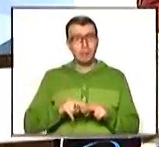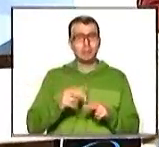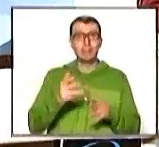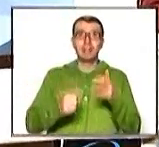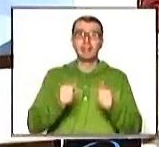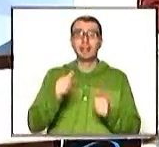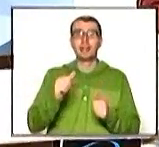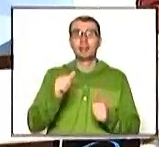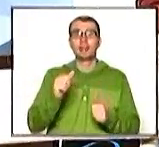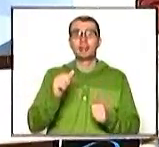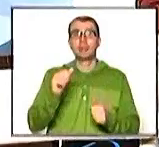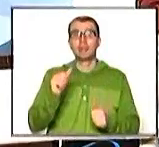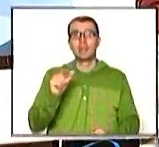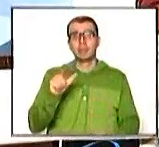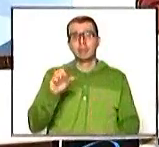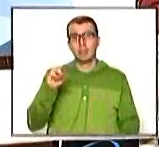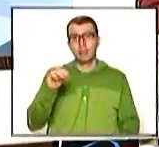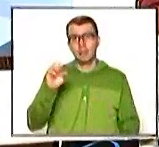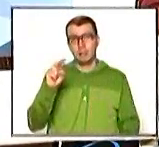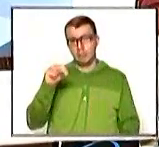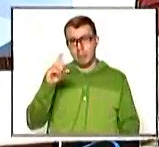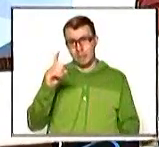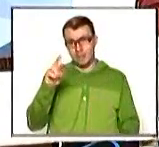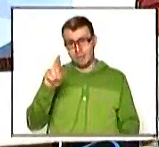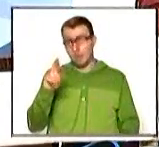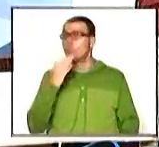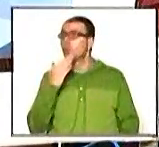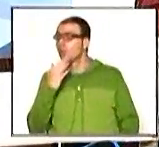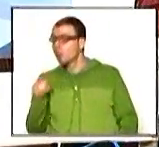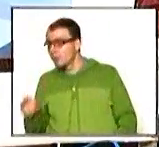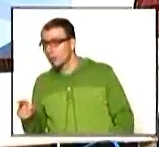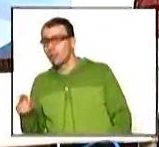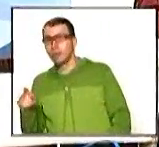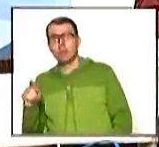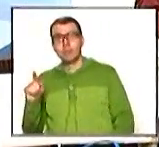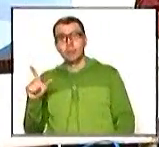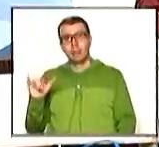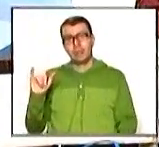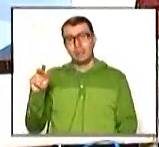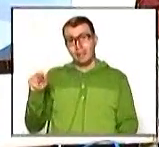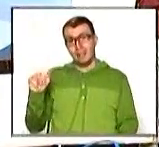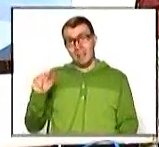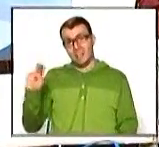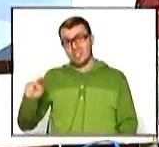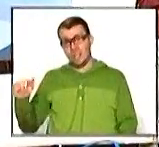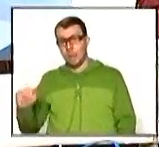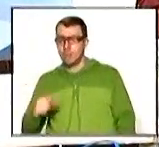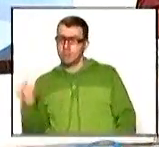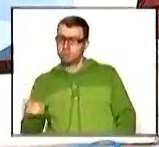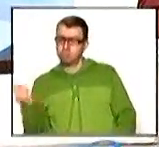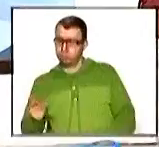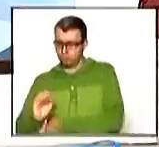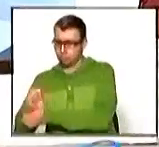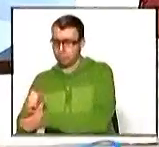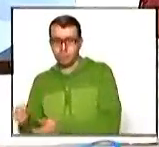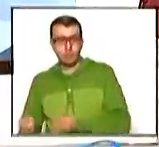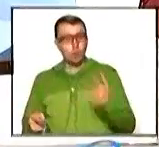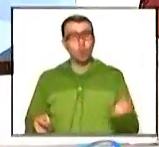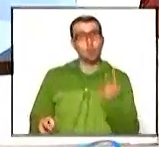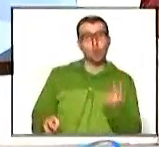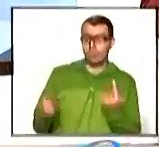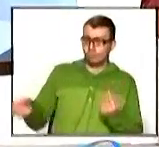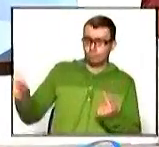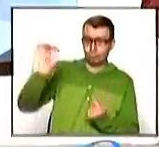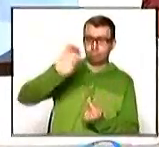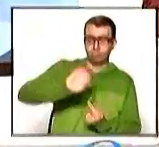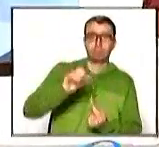Esto es molida. O sea, me tomo la linaza molida en el jugo del almuerzo. Pero quisiera saber si me puedo